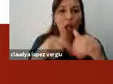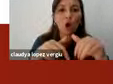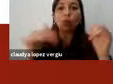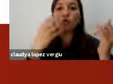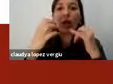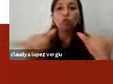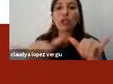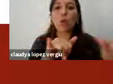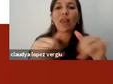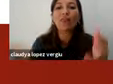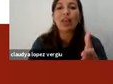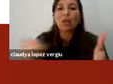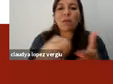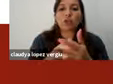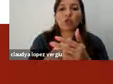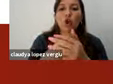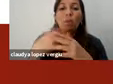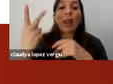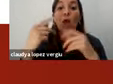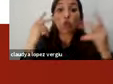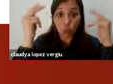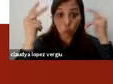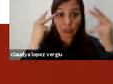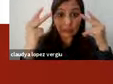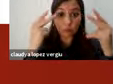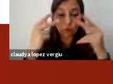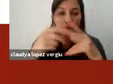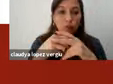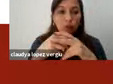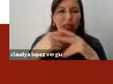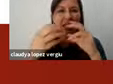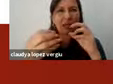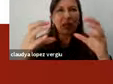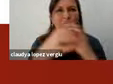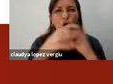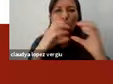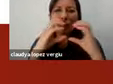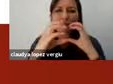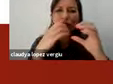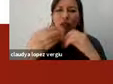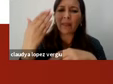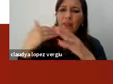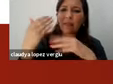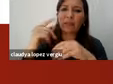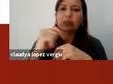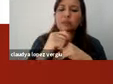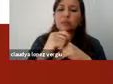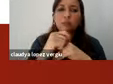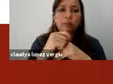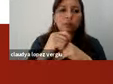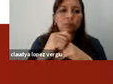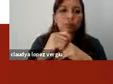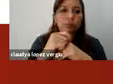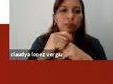para inversiones y para turismo. Y entre las conversaciones que teníamos es de que ya no vamos a hablar solamente